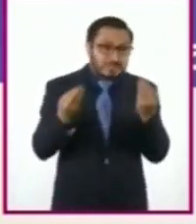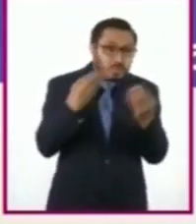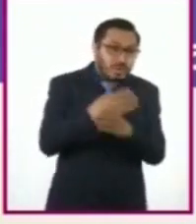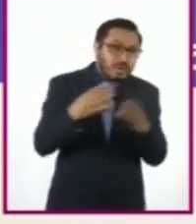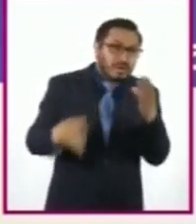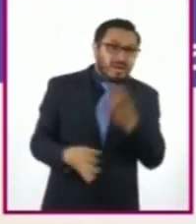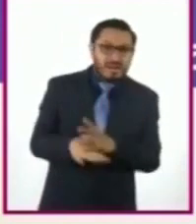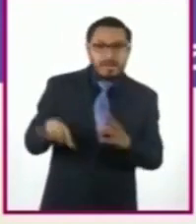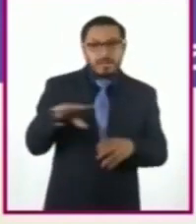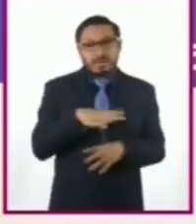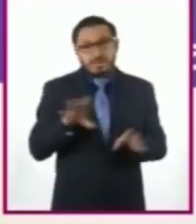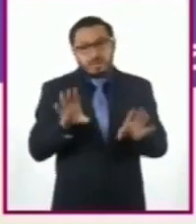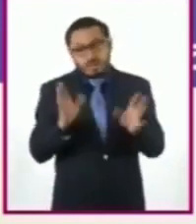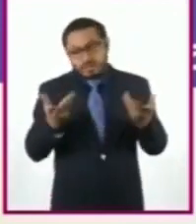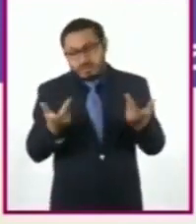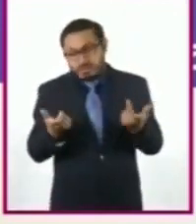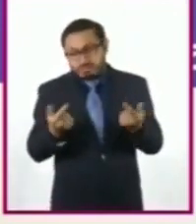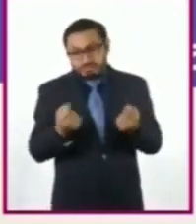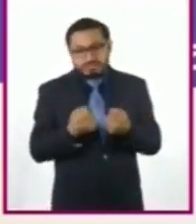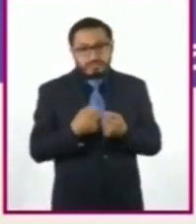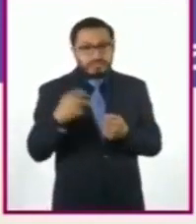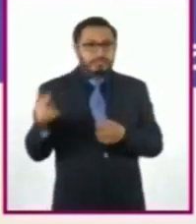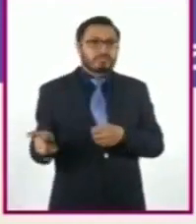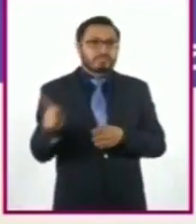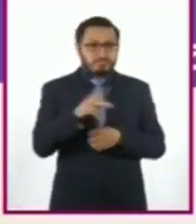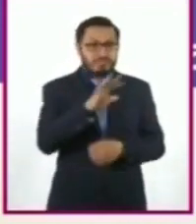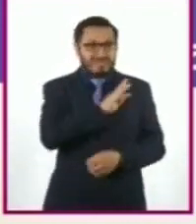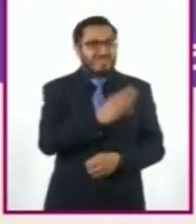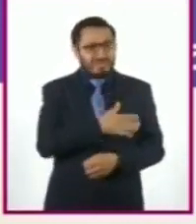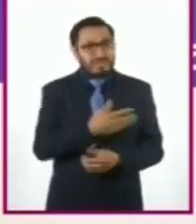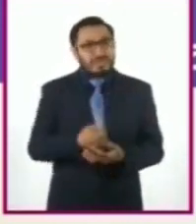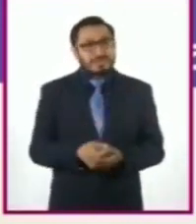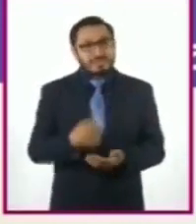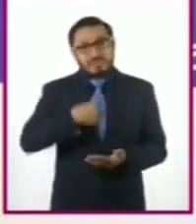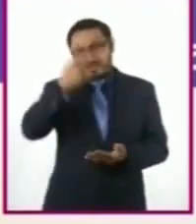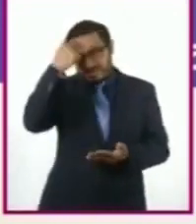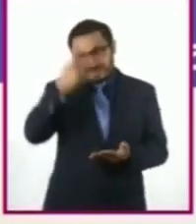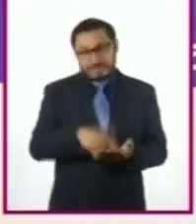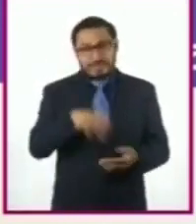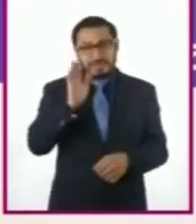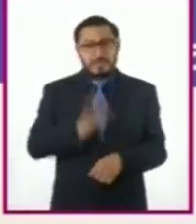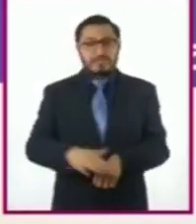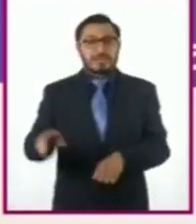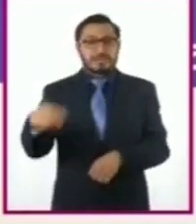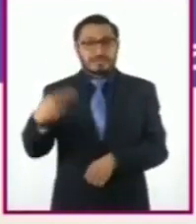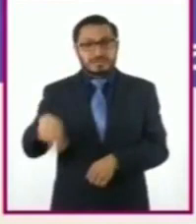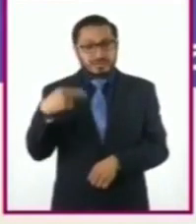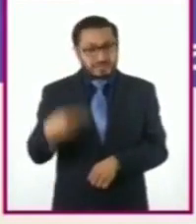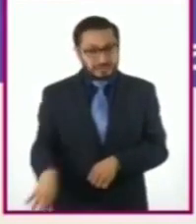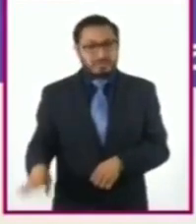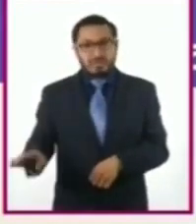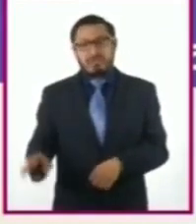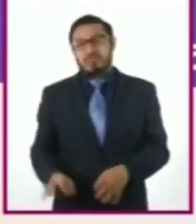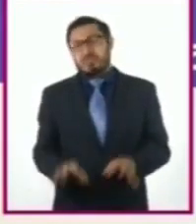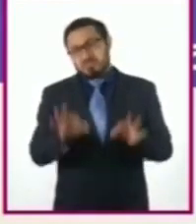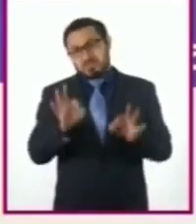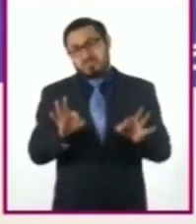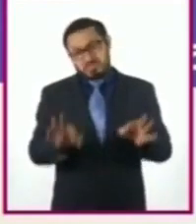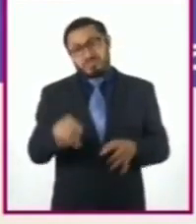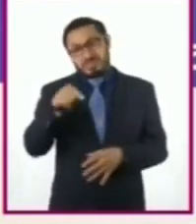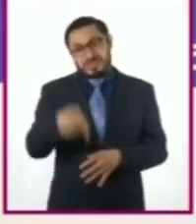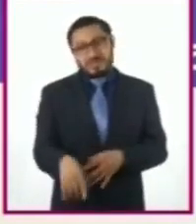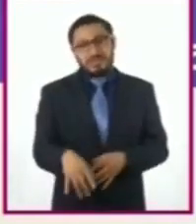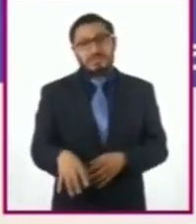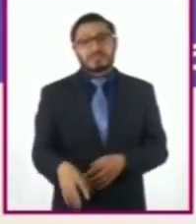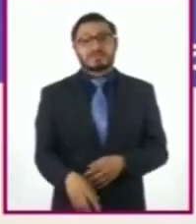le equiparan a ella, me pareció que el más conveniente nombre para esta dicha tierra